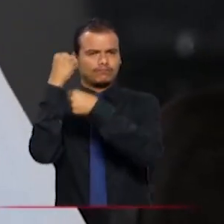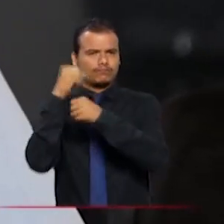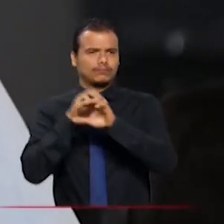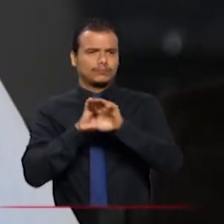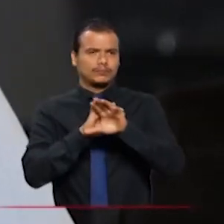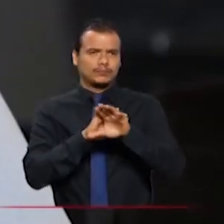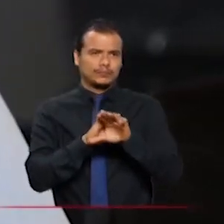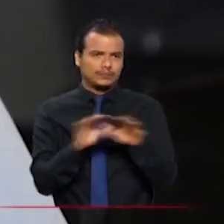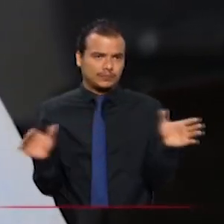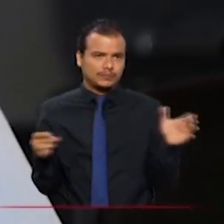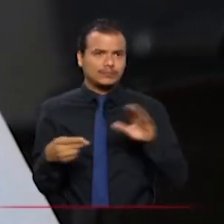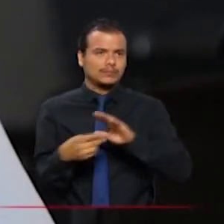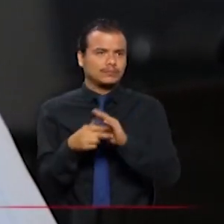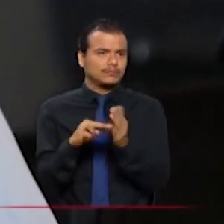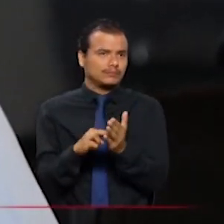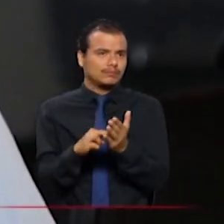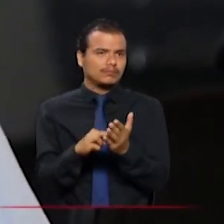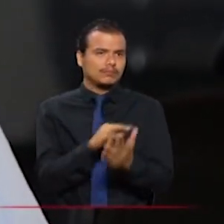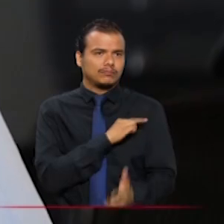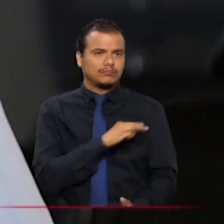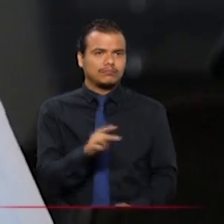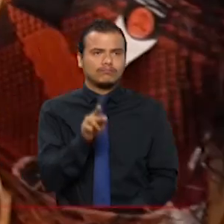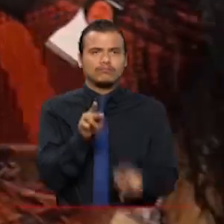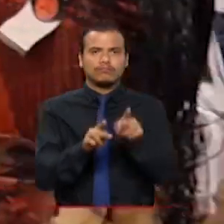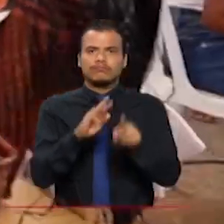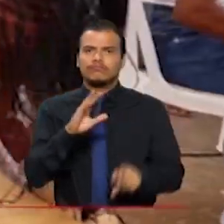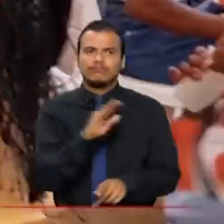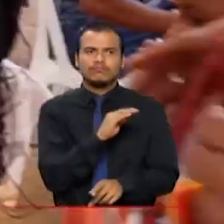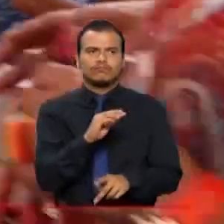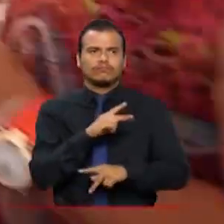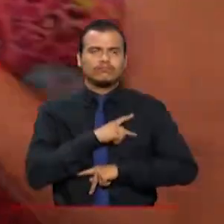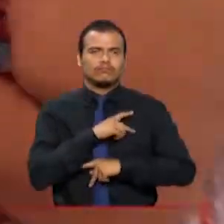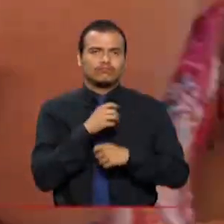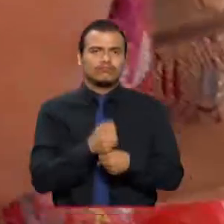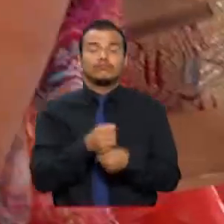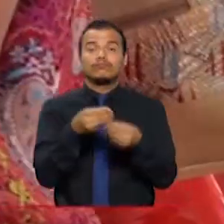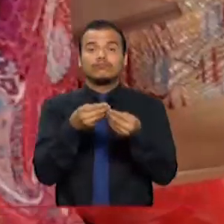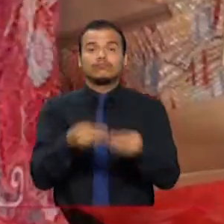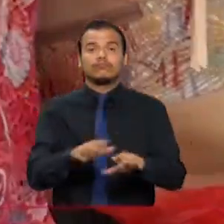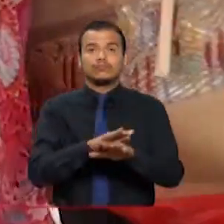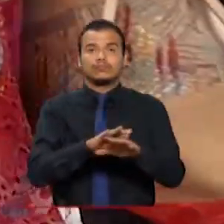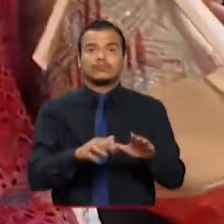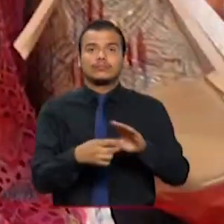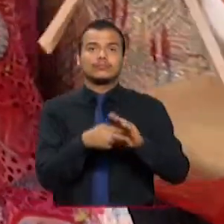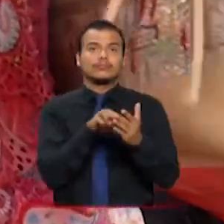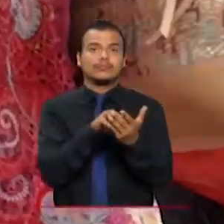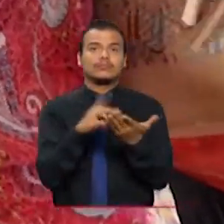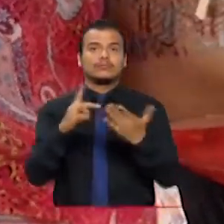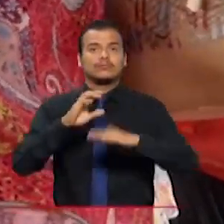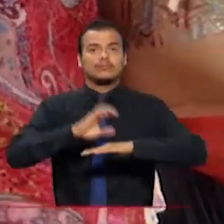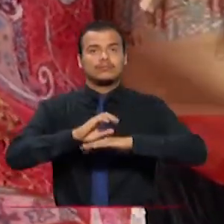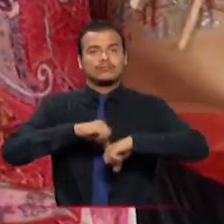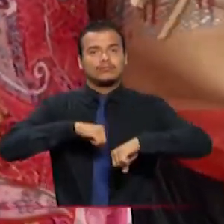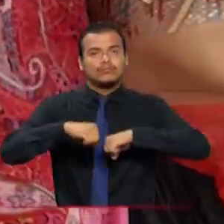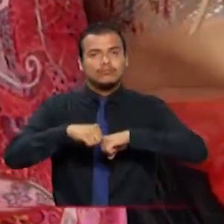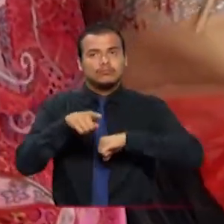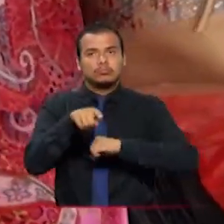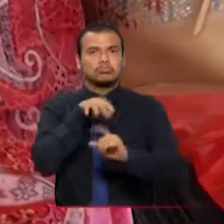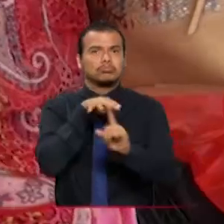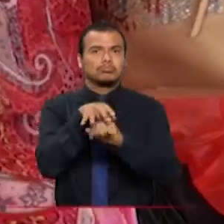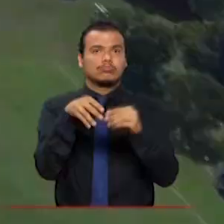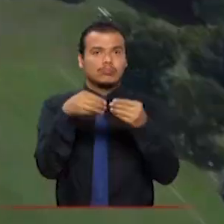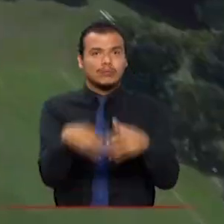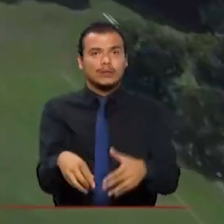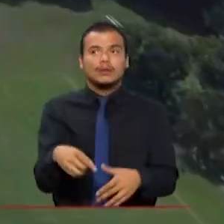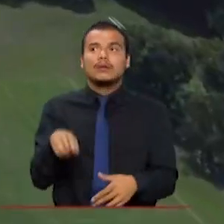por consiguiente atentar contra el patrimonio de todos los vallecaucanos. El proyecto afectaría la gestión de la corporación que tiene al Valle como líder en el país en